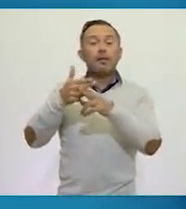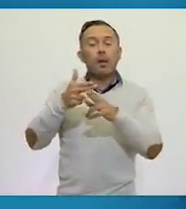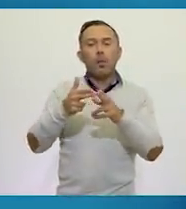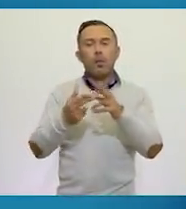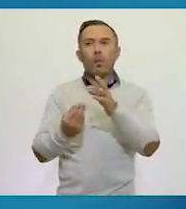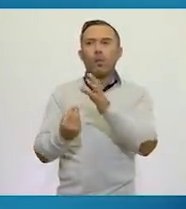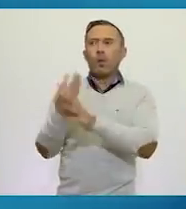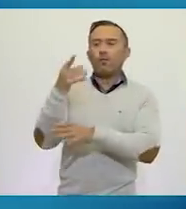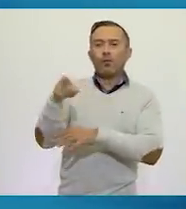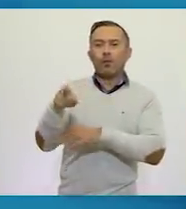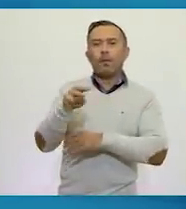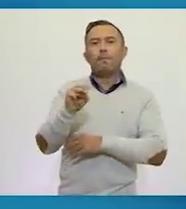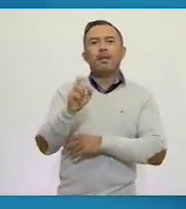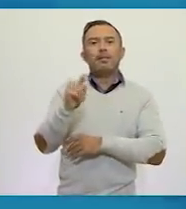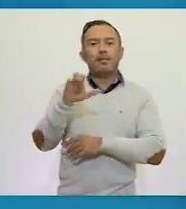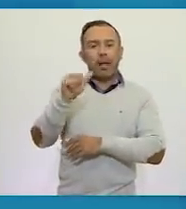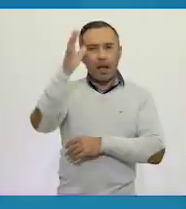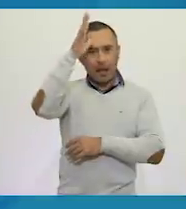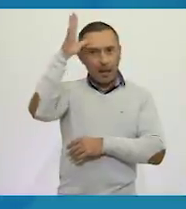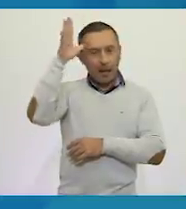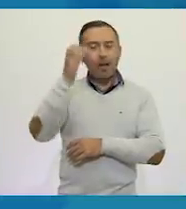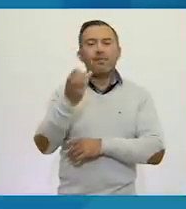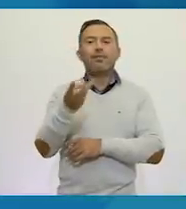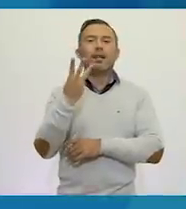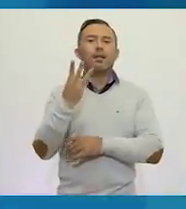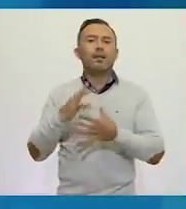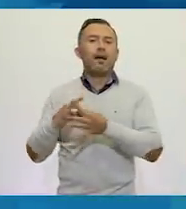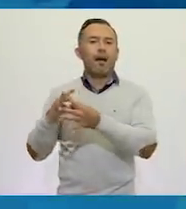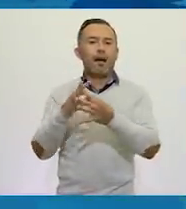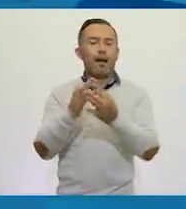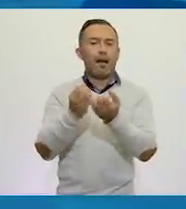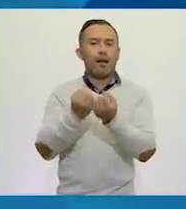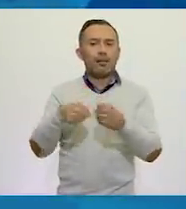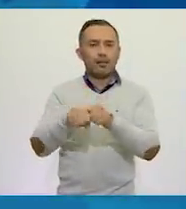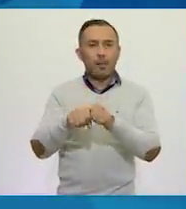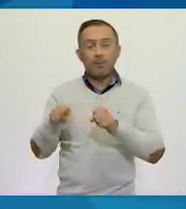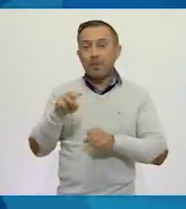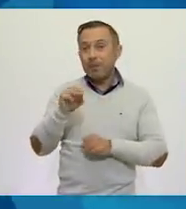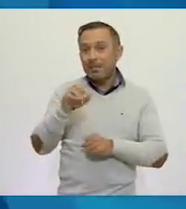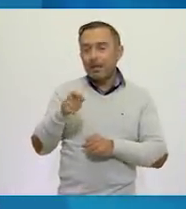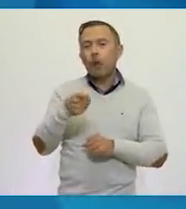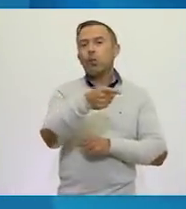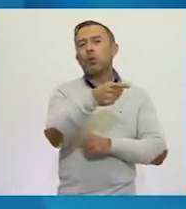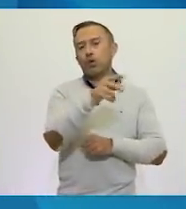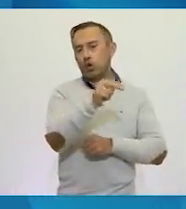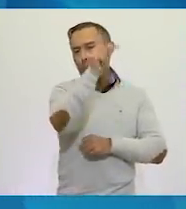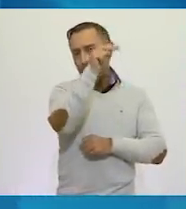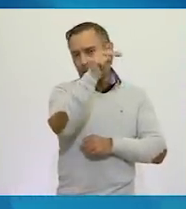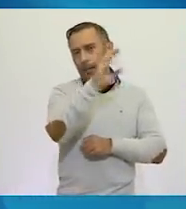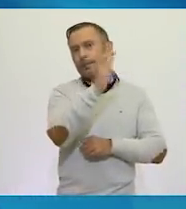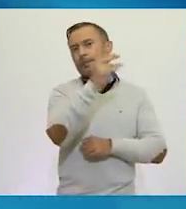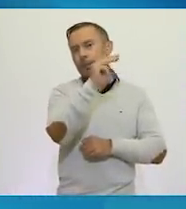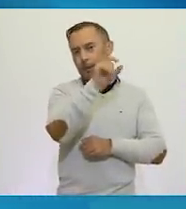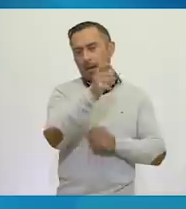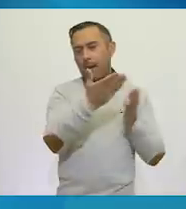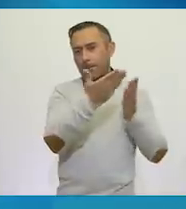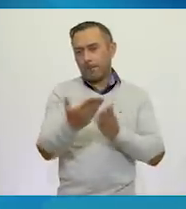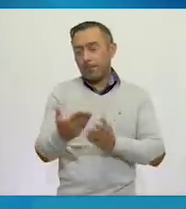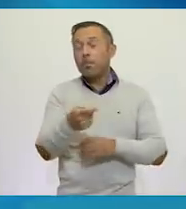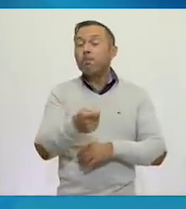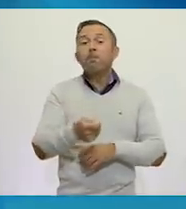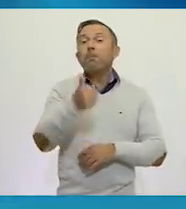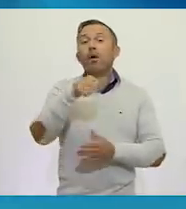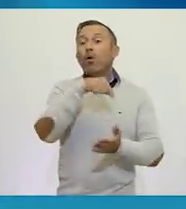mexicas y la Triple Alianza. Los mexicas fueron un pueblo de origen chichimeca que emigró del norte. Inicialmente se asentaron